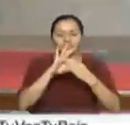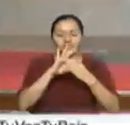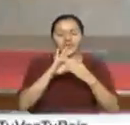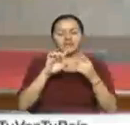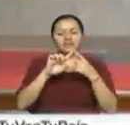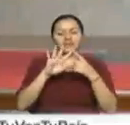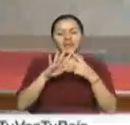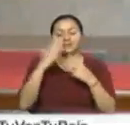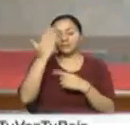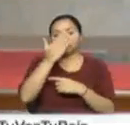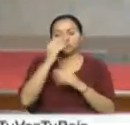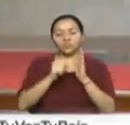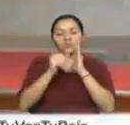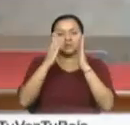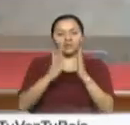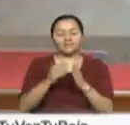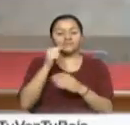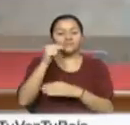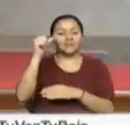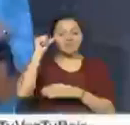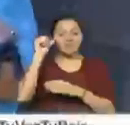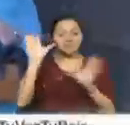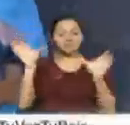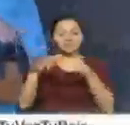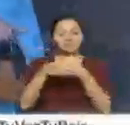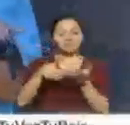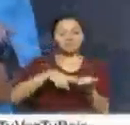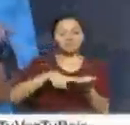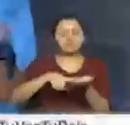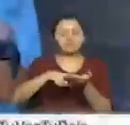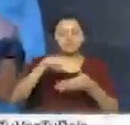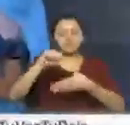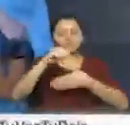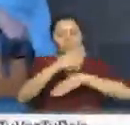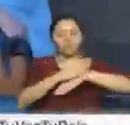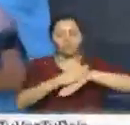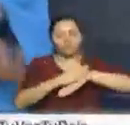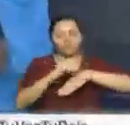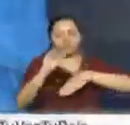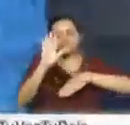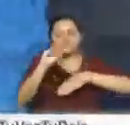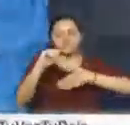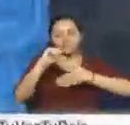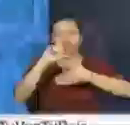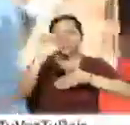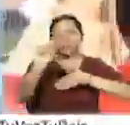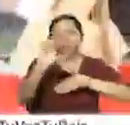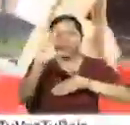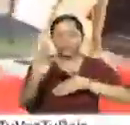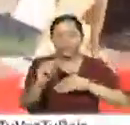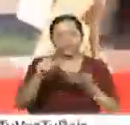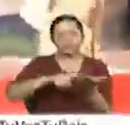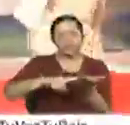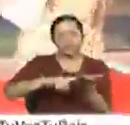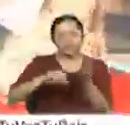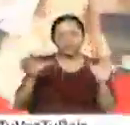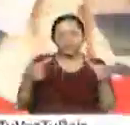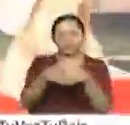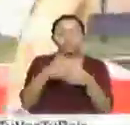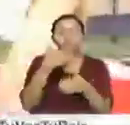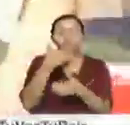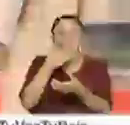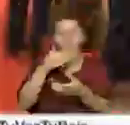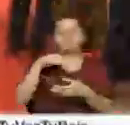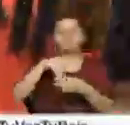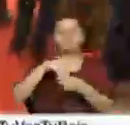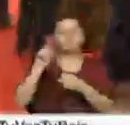Ciudadana. En efecto, comenzaron ayer aquí en Johannesburgo, Sudáfrica, los trabajos de la cuarta sesión ordinaria del Parlamento Panafricano. Trabajos son los